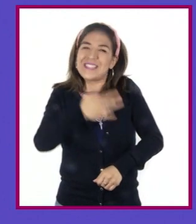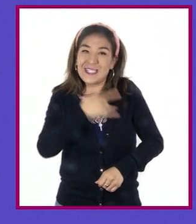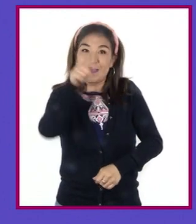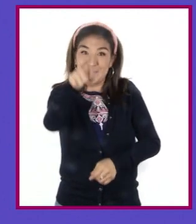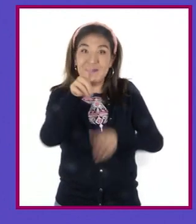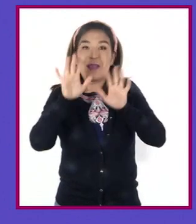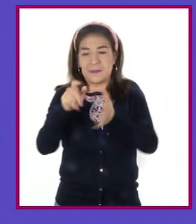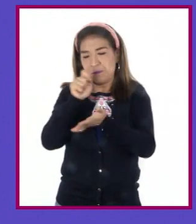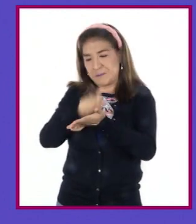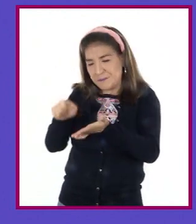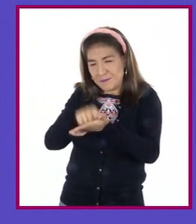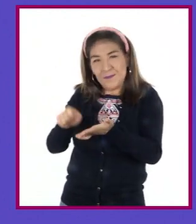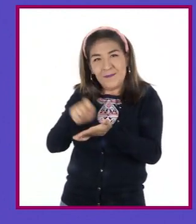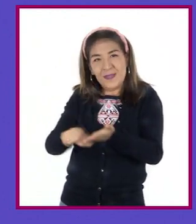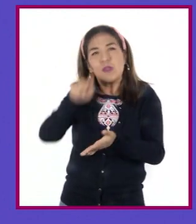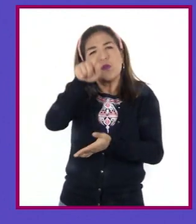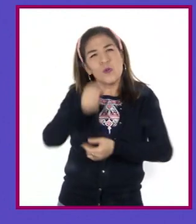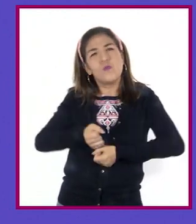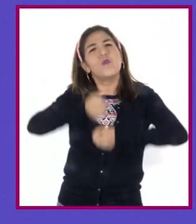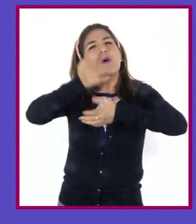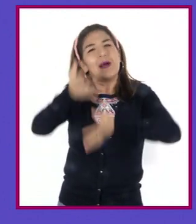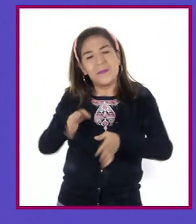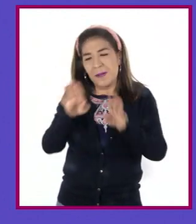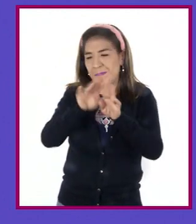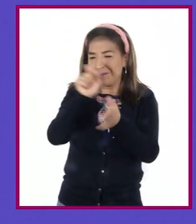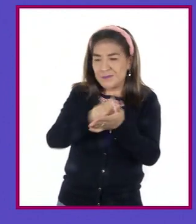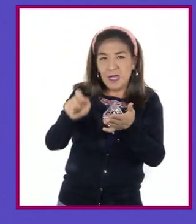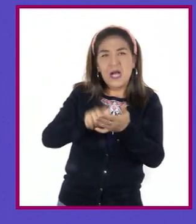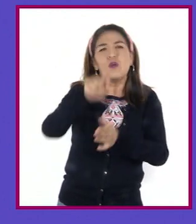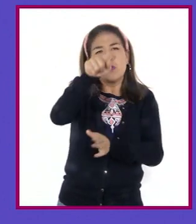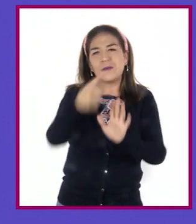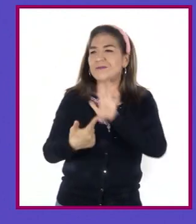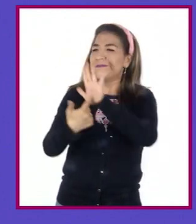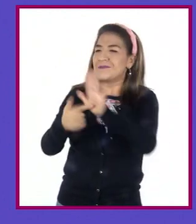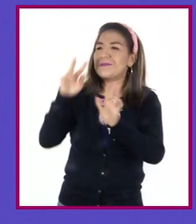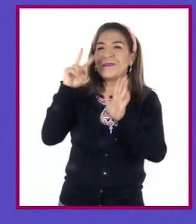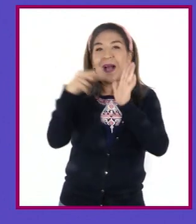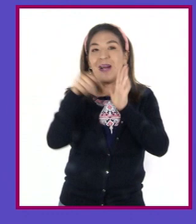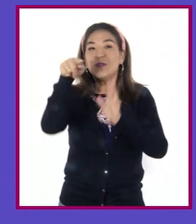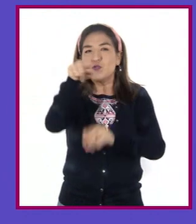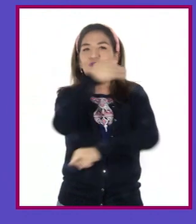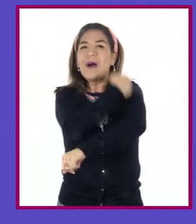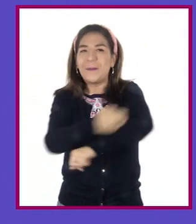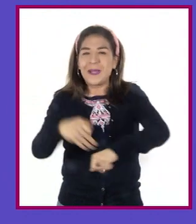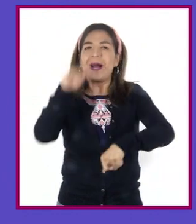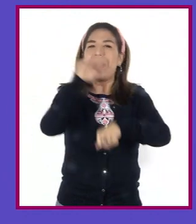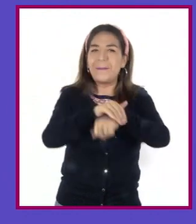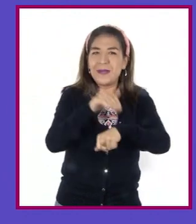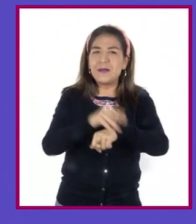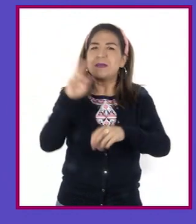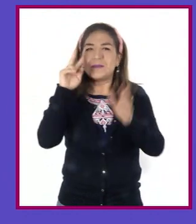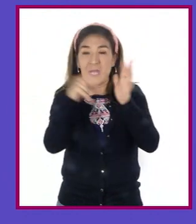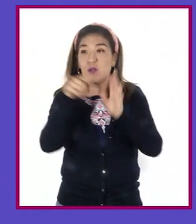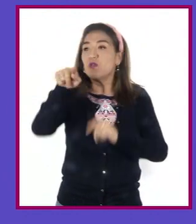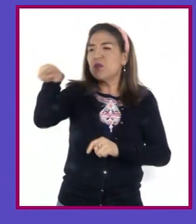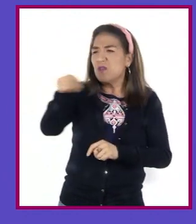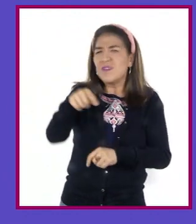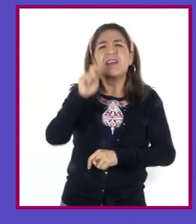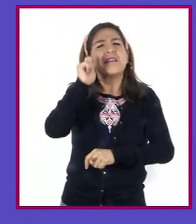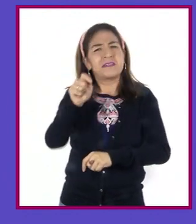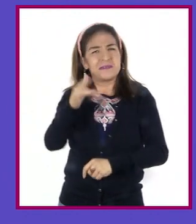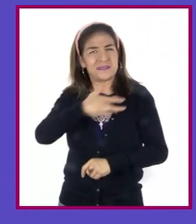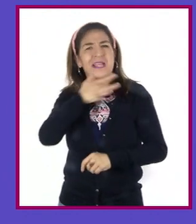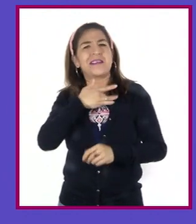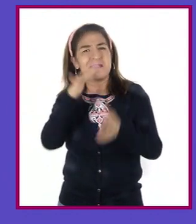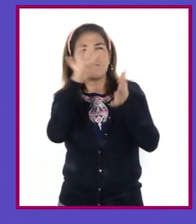terminado, compartan sus poemas o sus textos con sus familiares y amigos y pregúntenles si experimentaron lo mismo que ustedes o